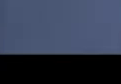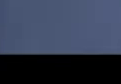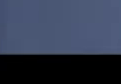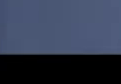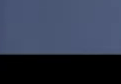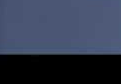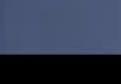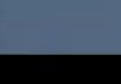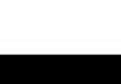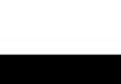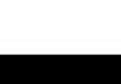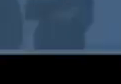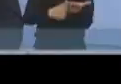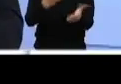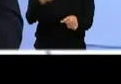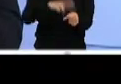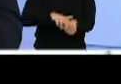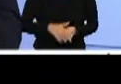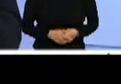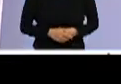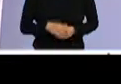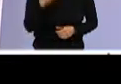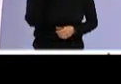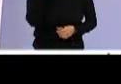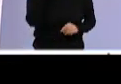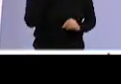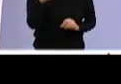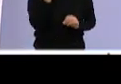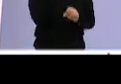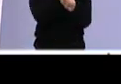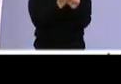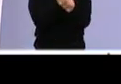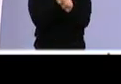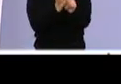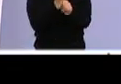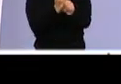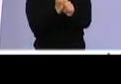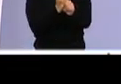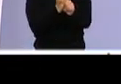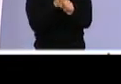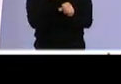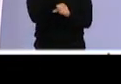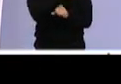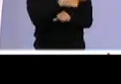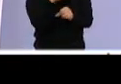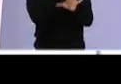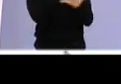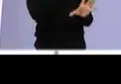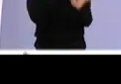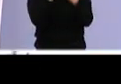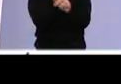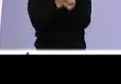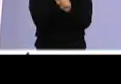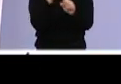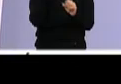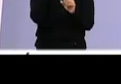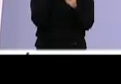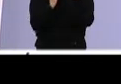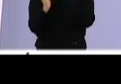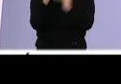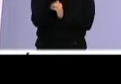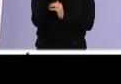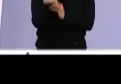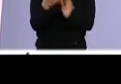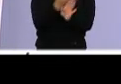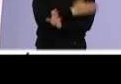hospitalarios. Pues mira, es más bien una investigación, son los hallazgos de investigación de maestría que